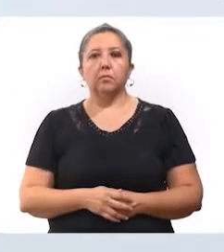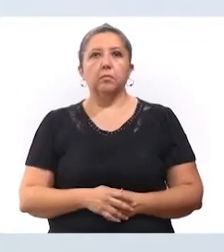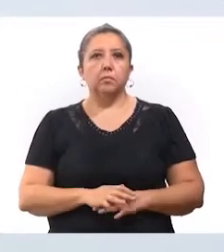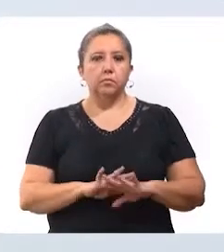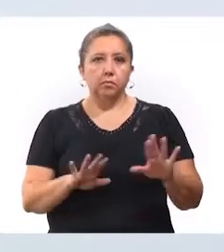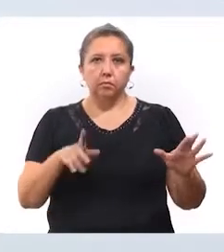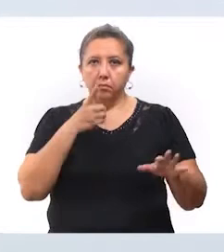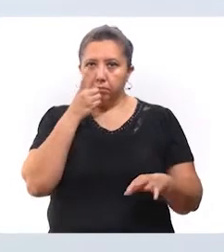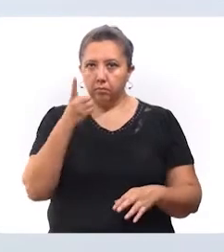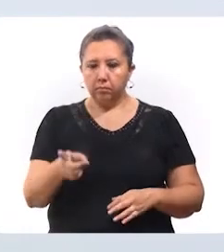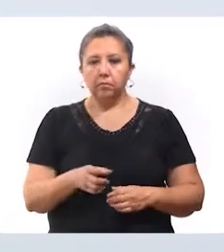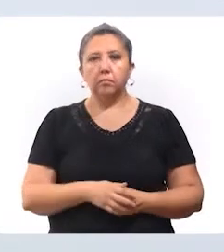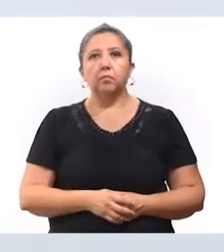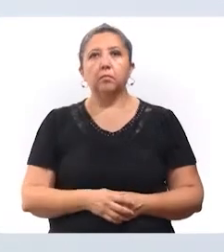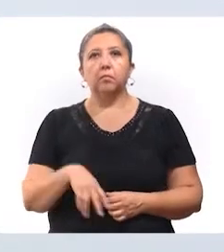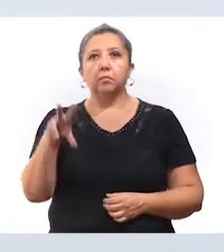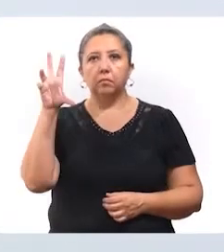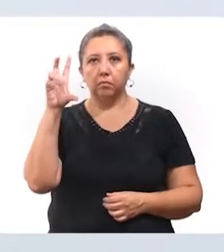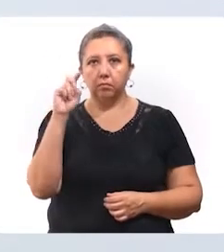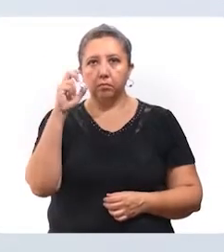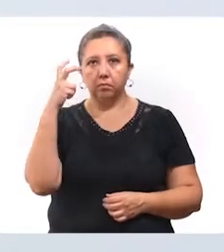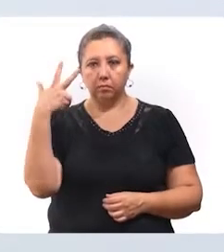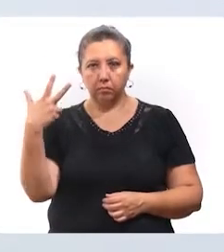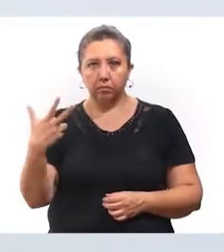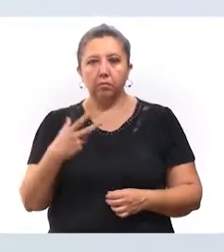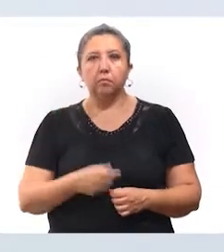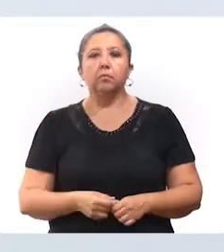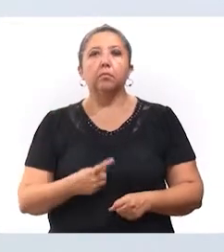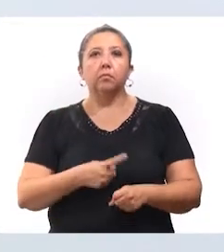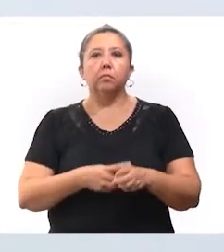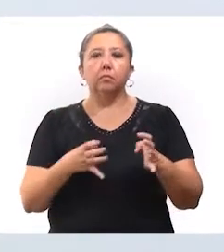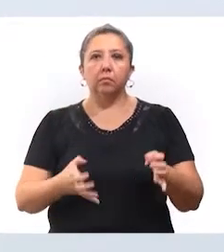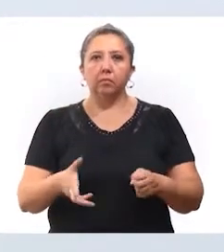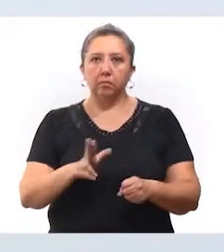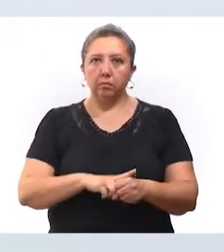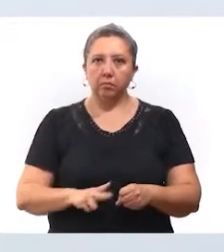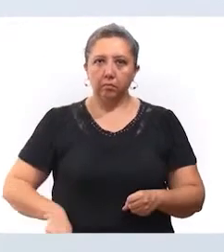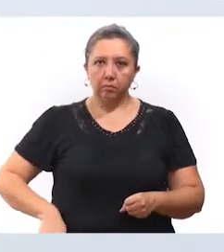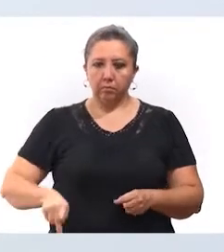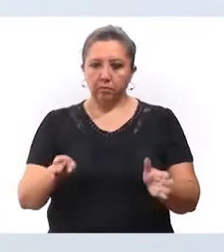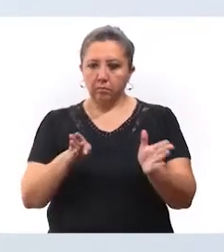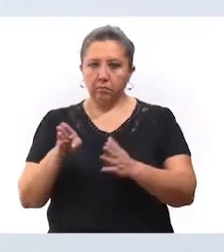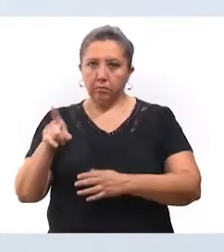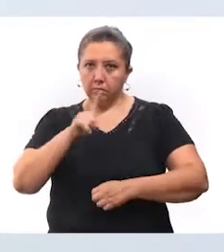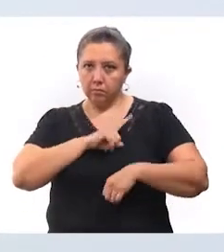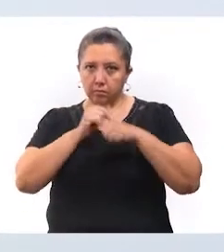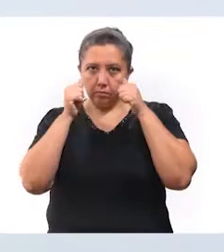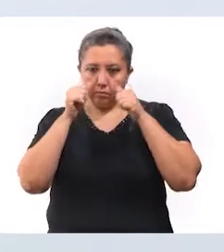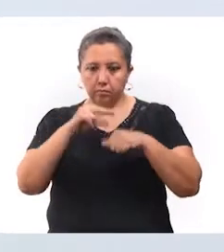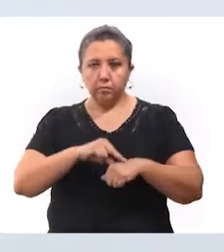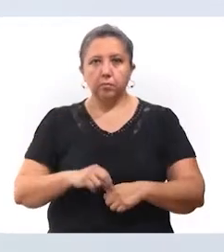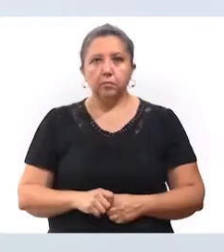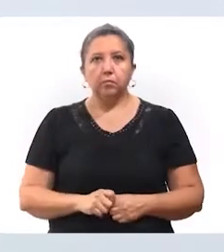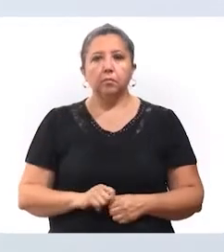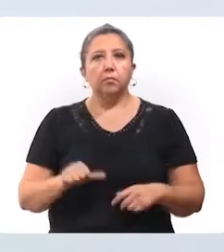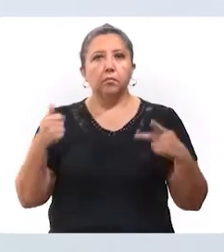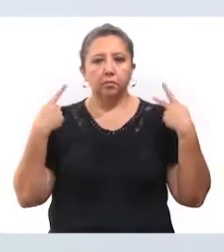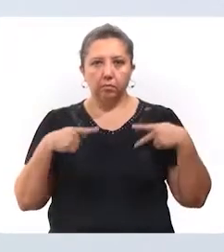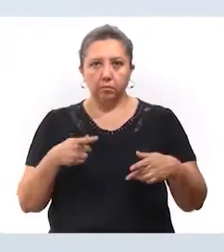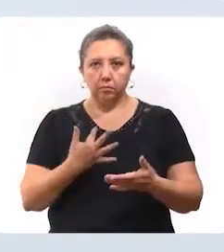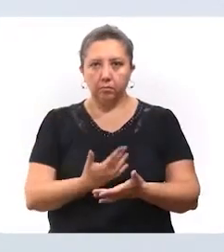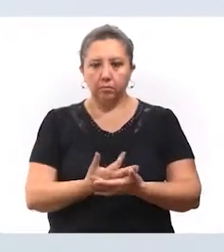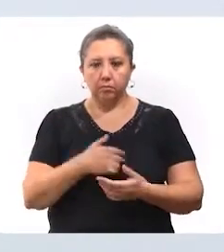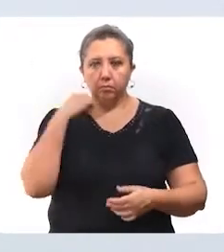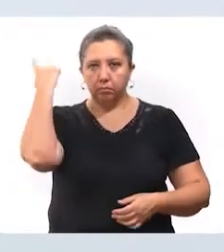leves. Como ya se mencionó, 38 de los casos positivos están en hospitales públicos y en aislamiento total. Hay